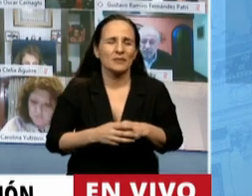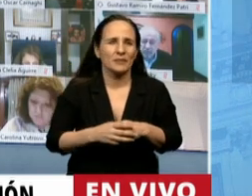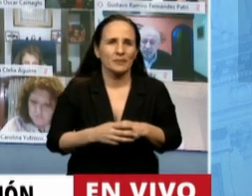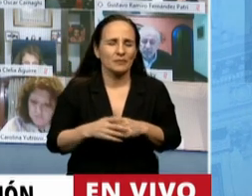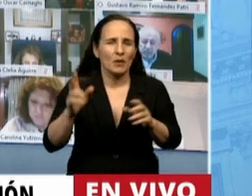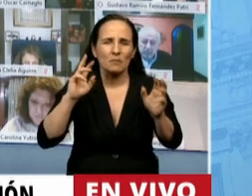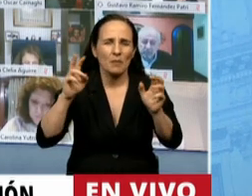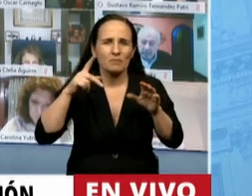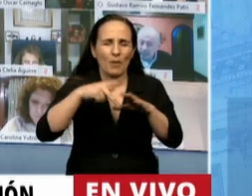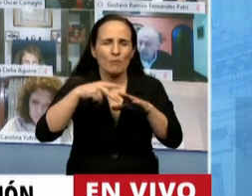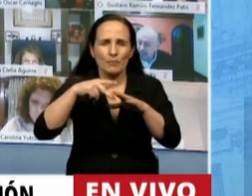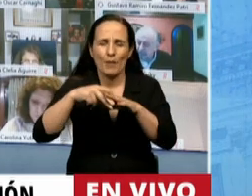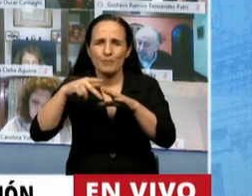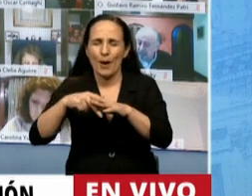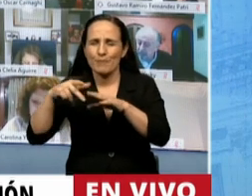presidente